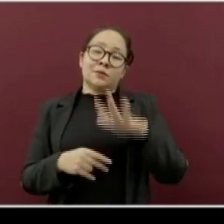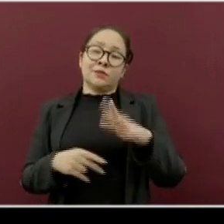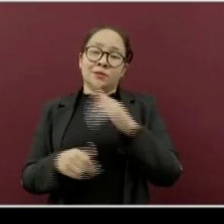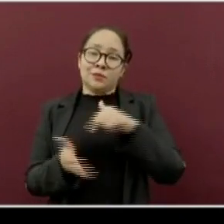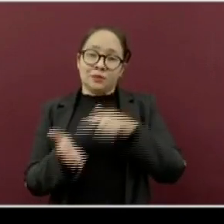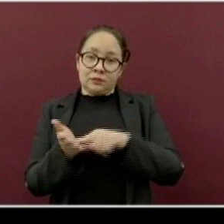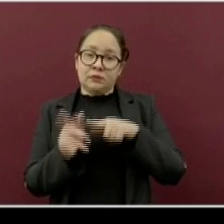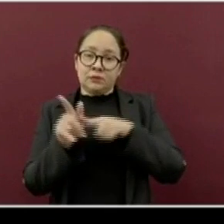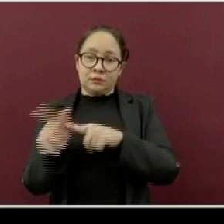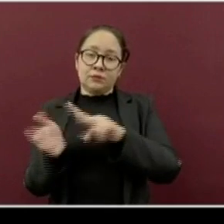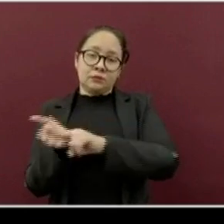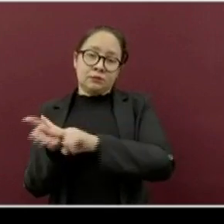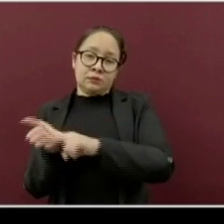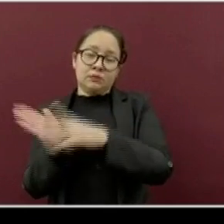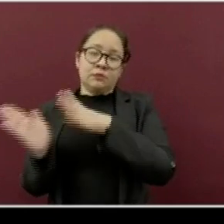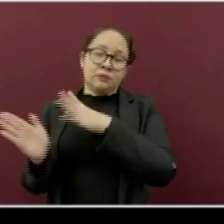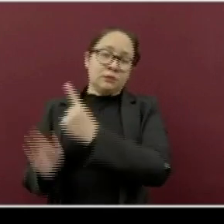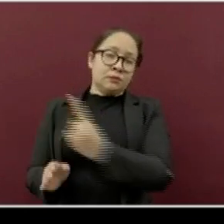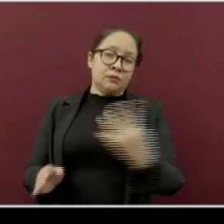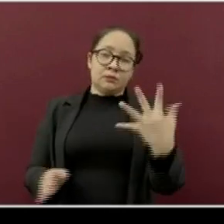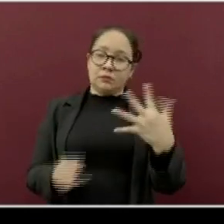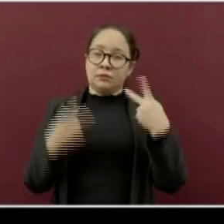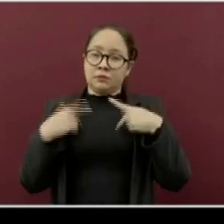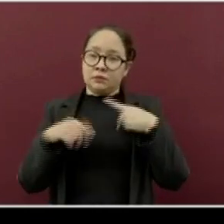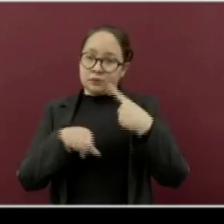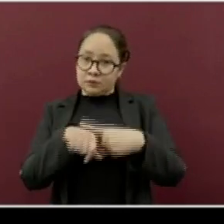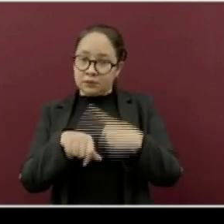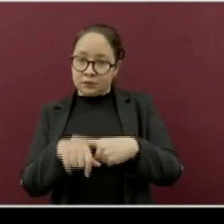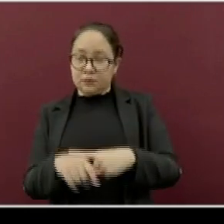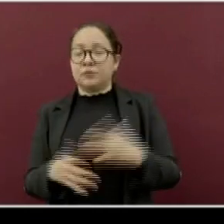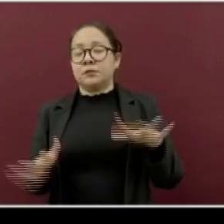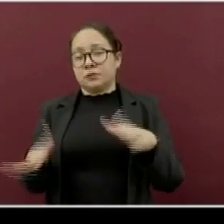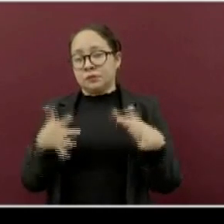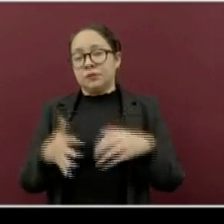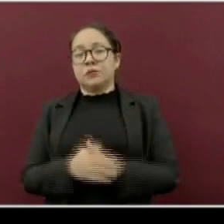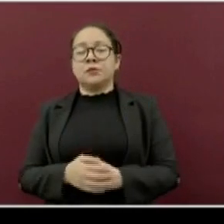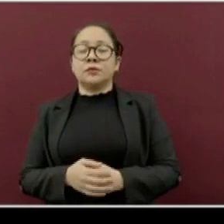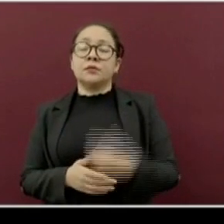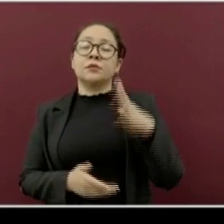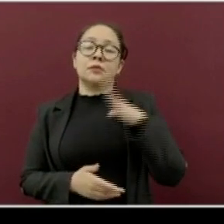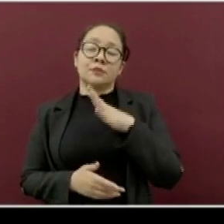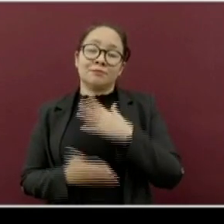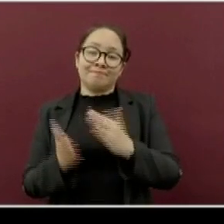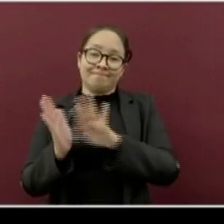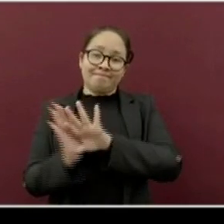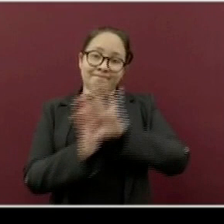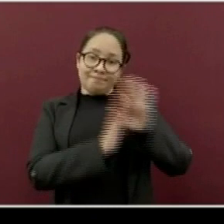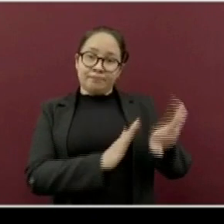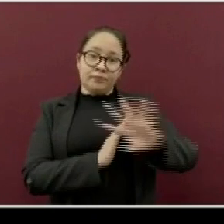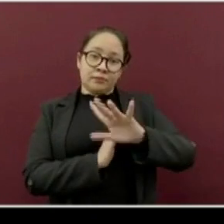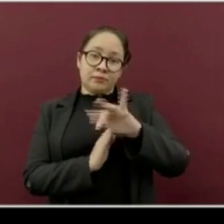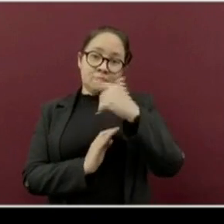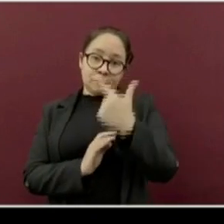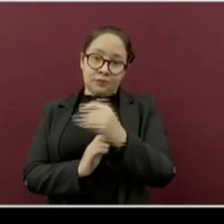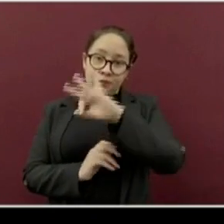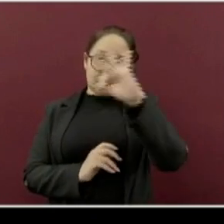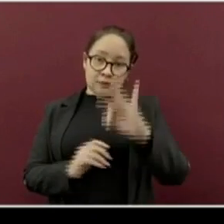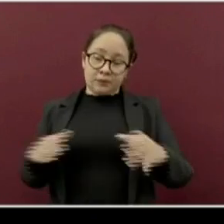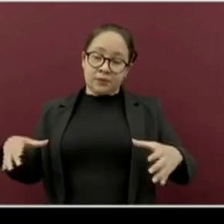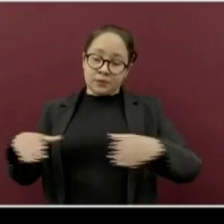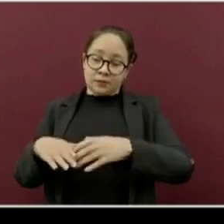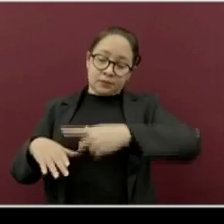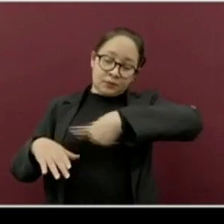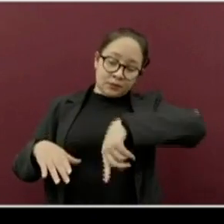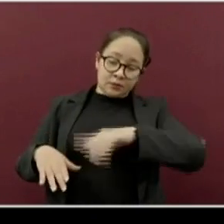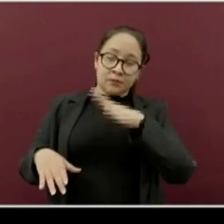verde, tienen entre 1 y 5 casos activos. En esta ocasión les comento que el 57% de los